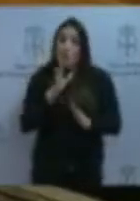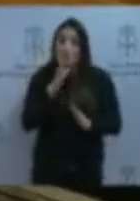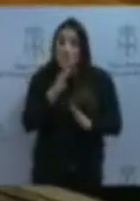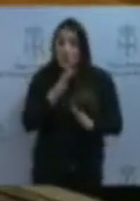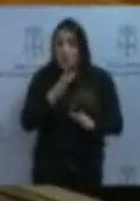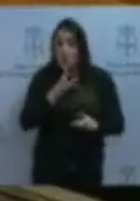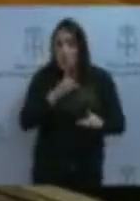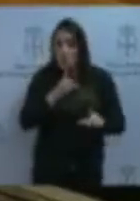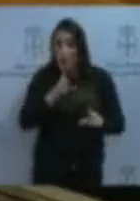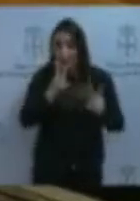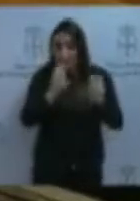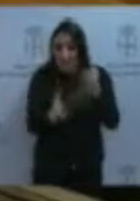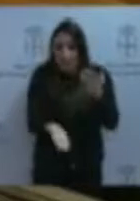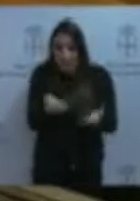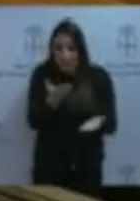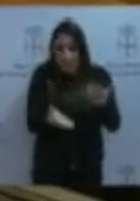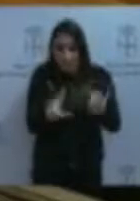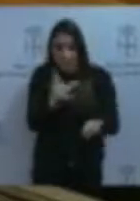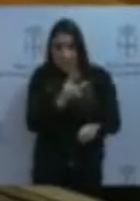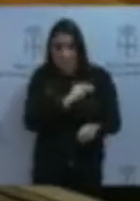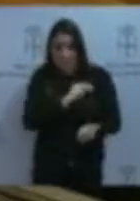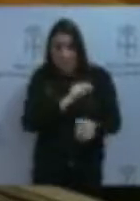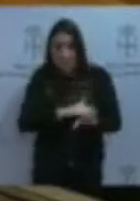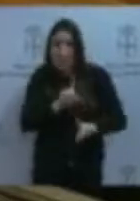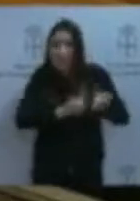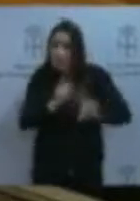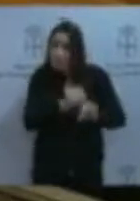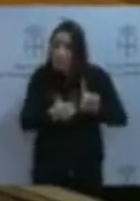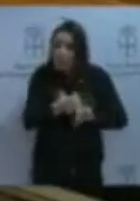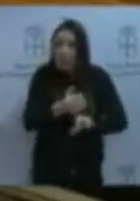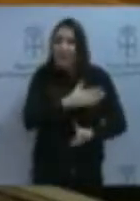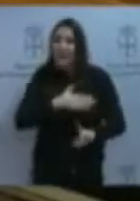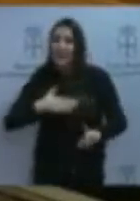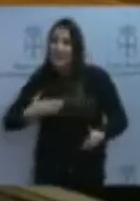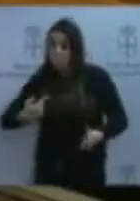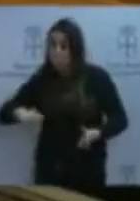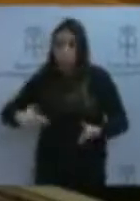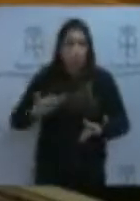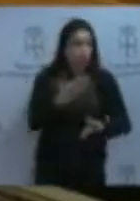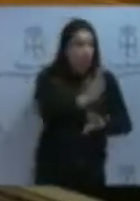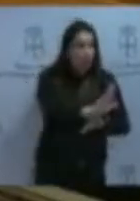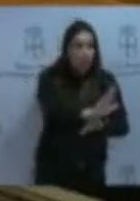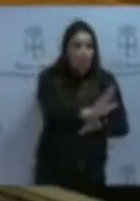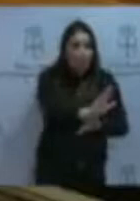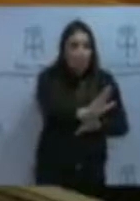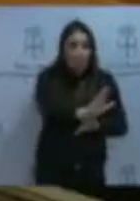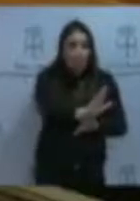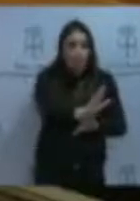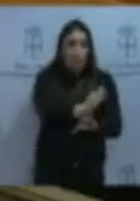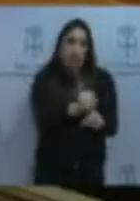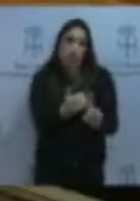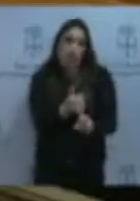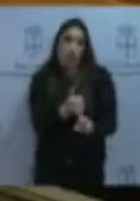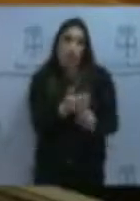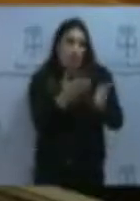de la baremación de méritos, queremos planteáis una solución en la misma línea. Echen un